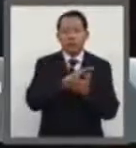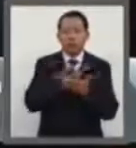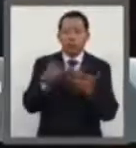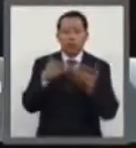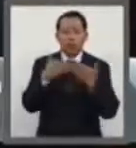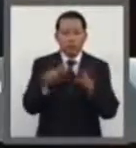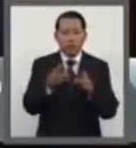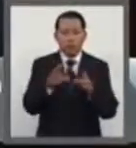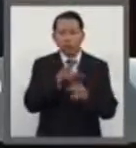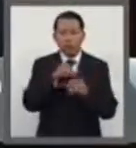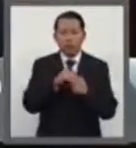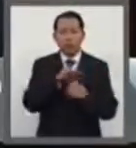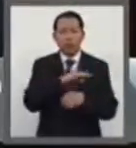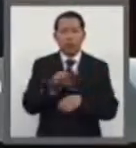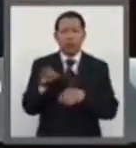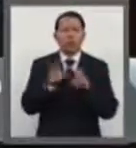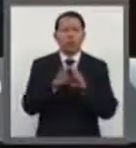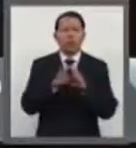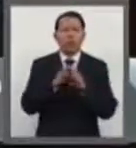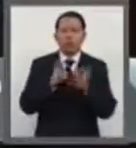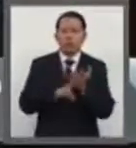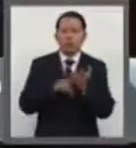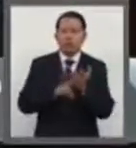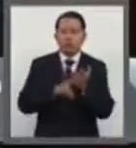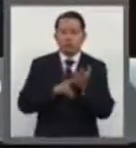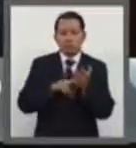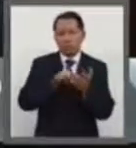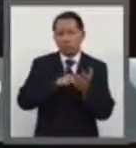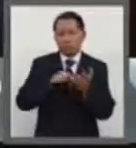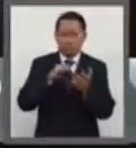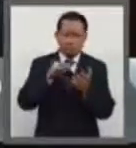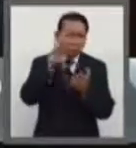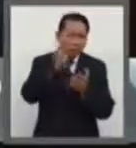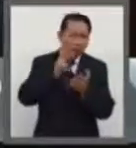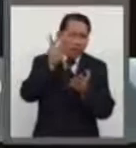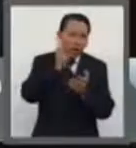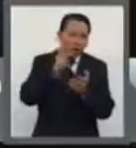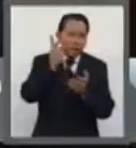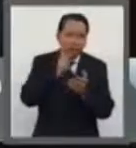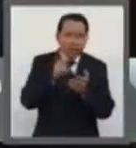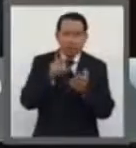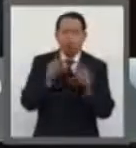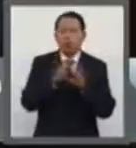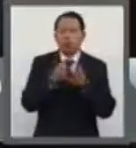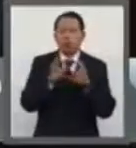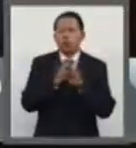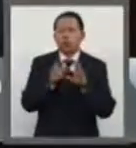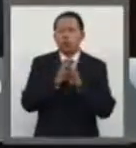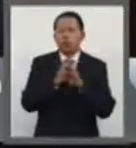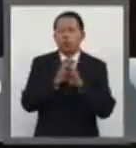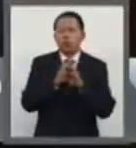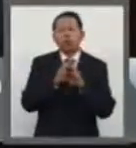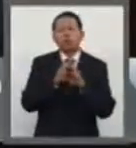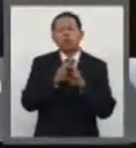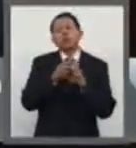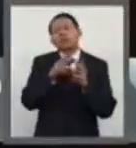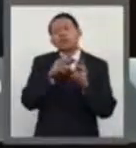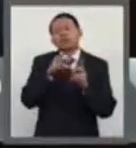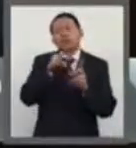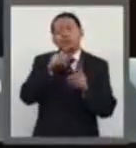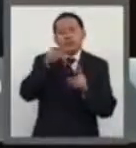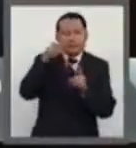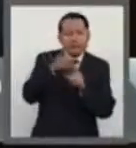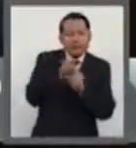posibilidad de otorgar valor a pruebas que hayan sido obtenidas de manera indirecta